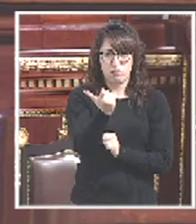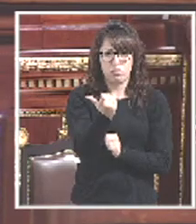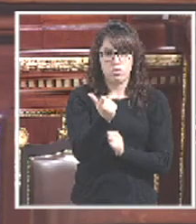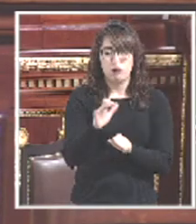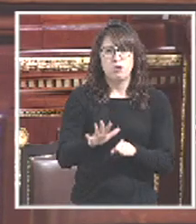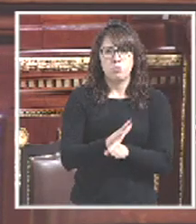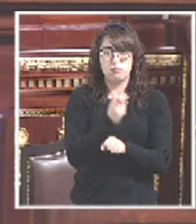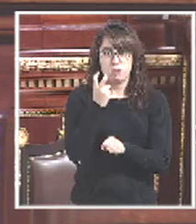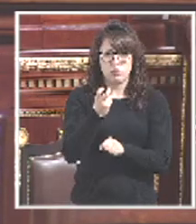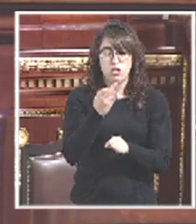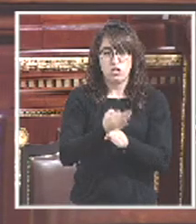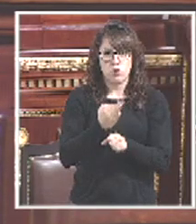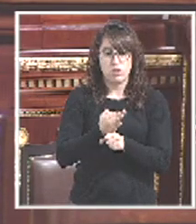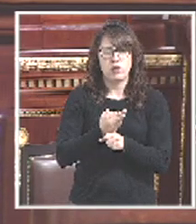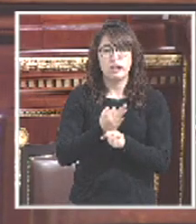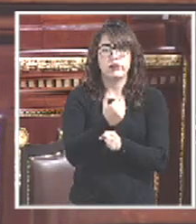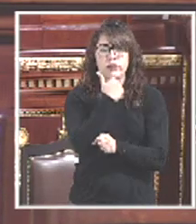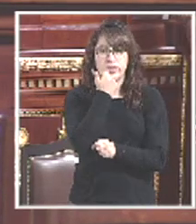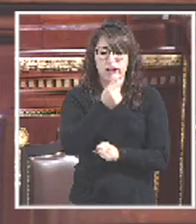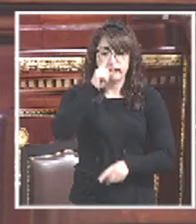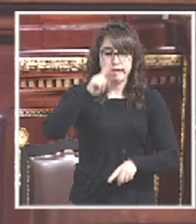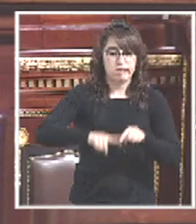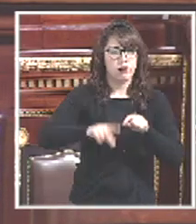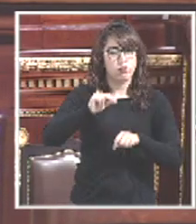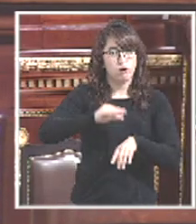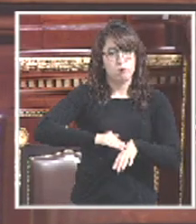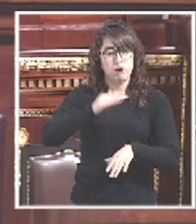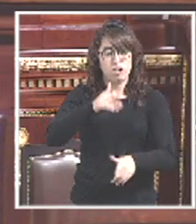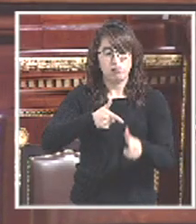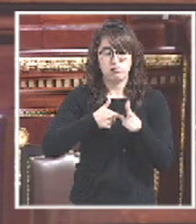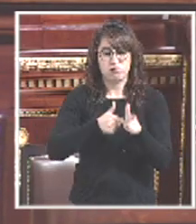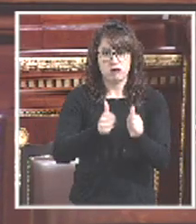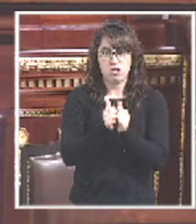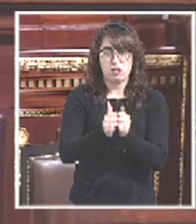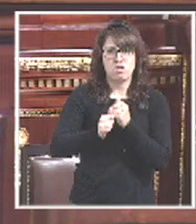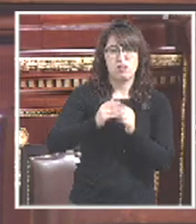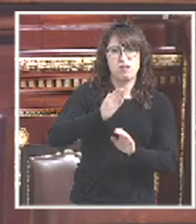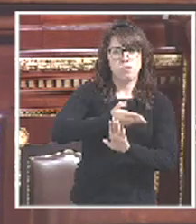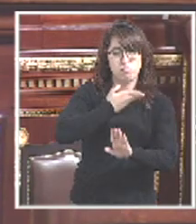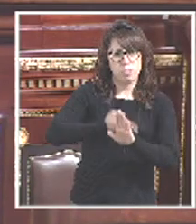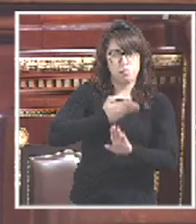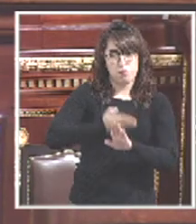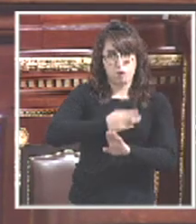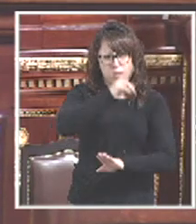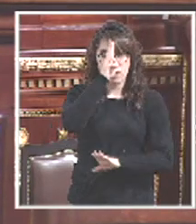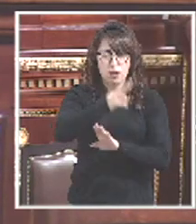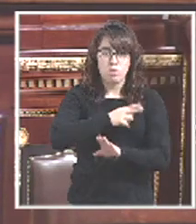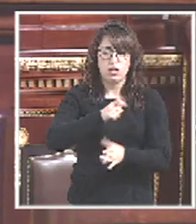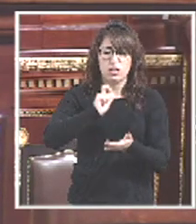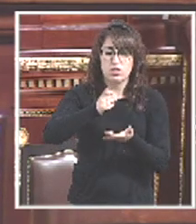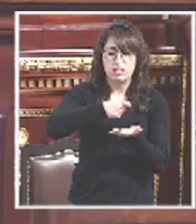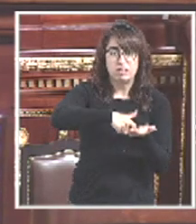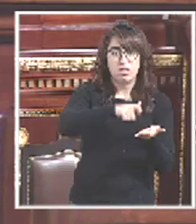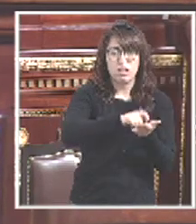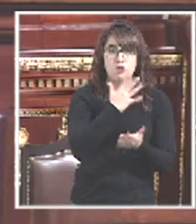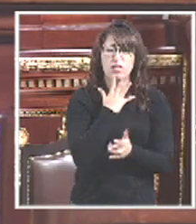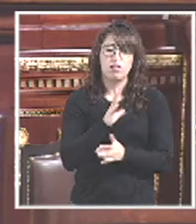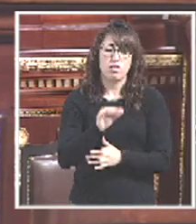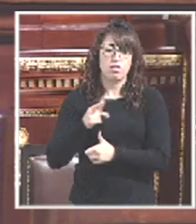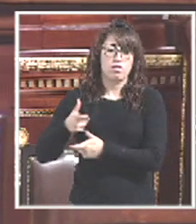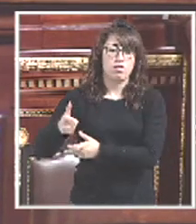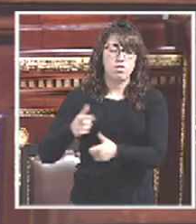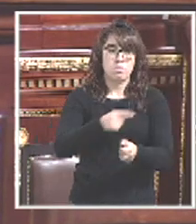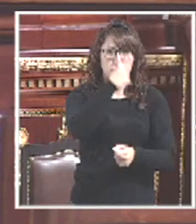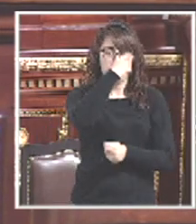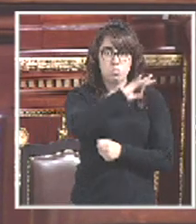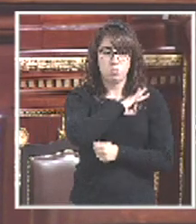busca incidir en la disminución de la violencia a partir de la disminución de la posesión de armas de fuego que puedan poner en riesgo la